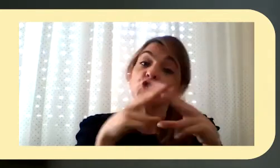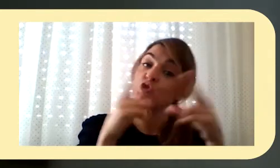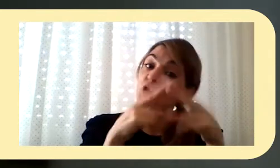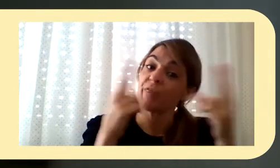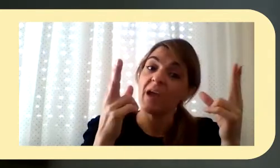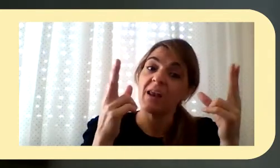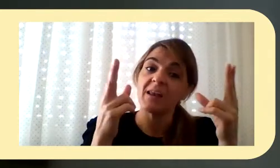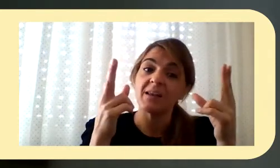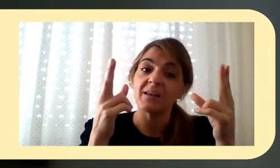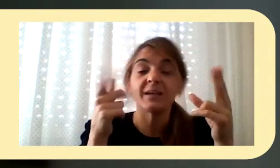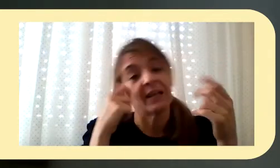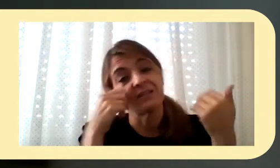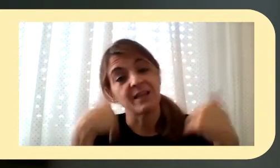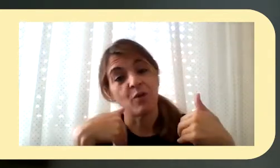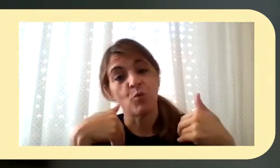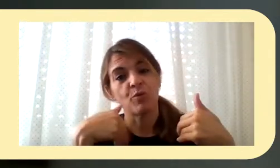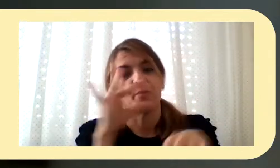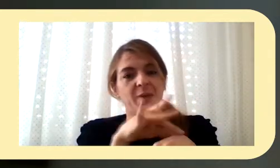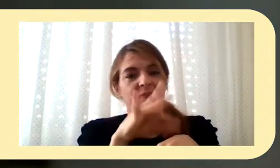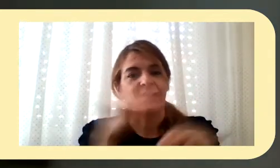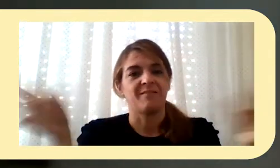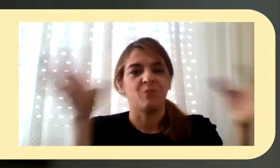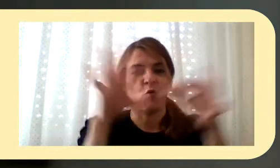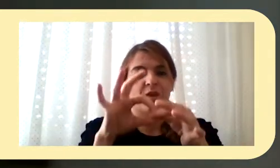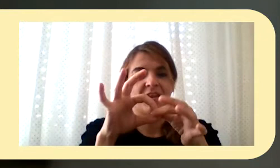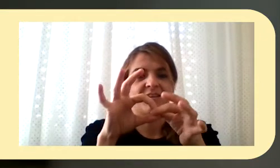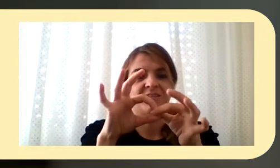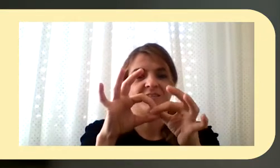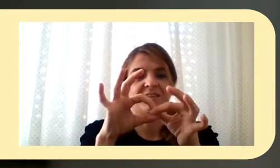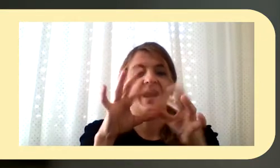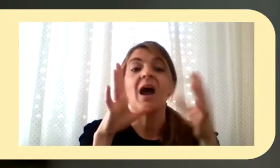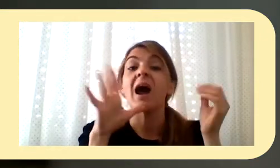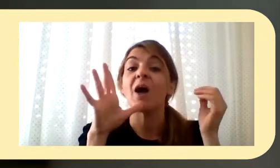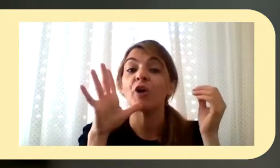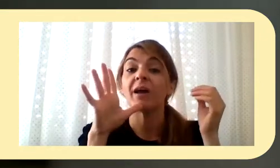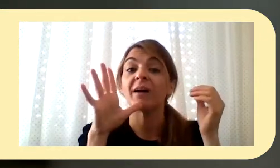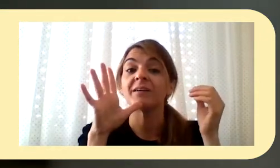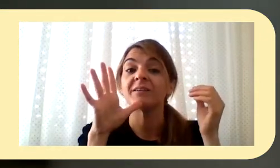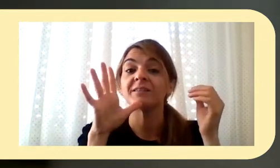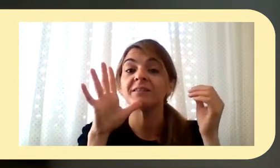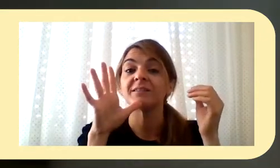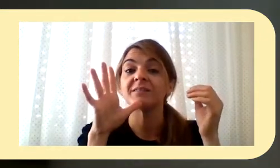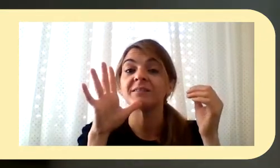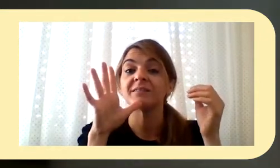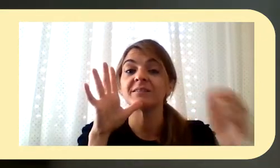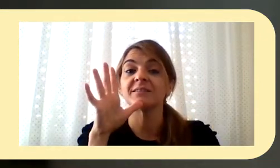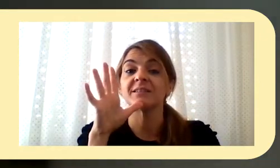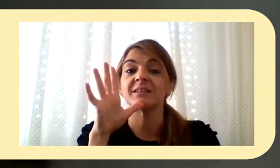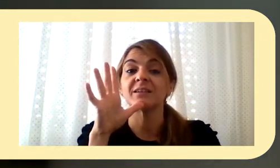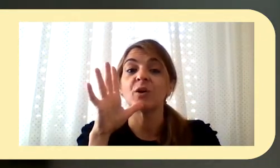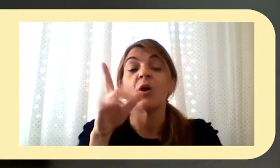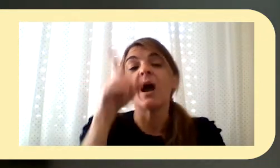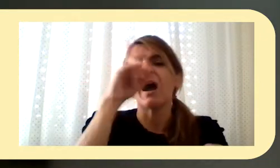dedica a la salud y la parte más médica, ¿no? Entonces, bueno, voy a ir... quiero recordaros que hay